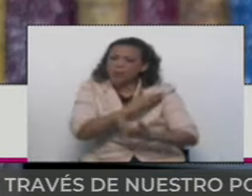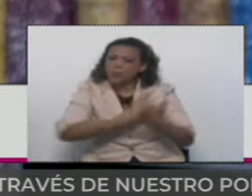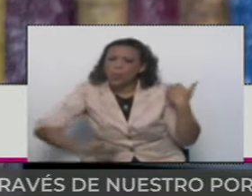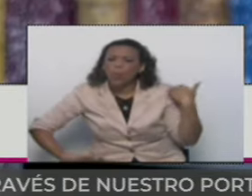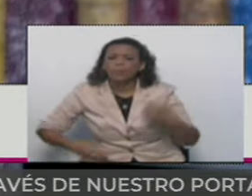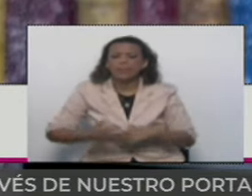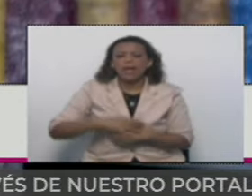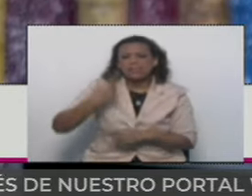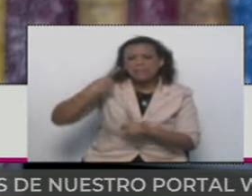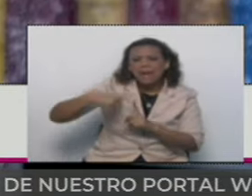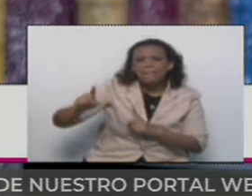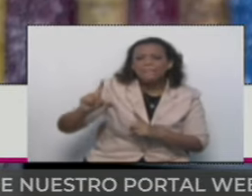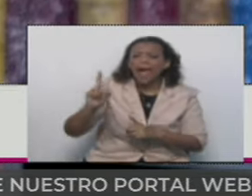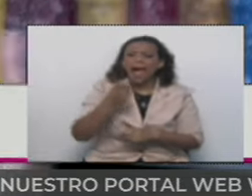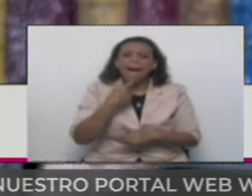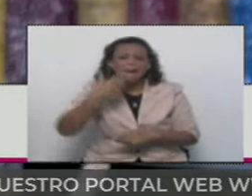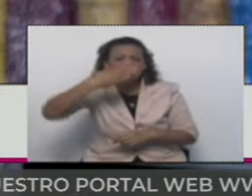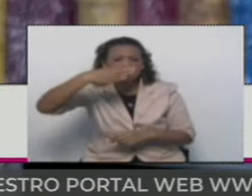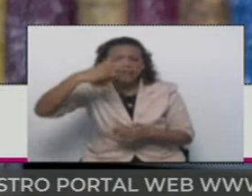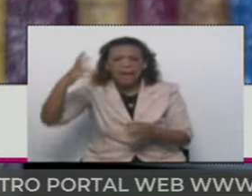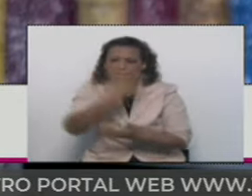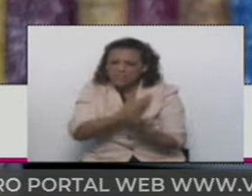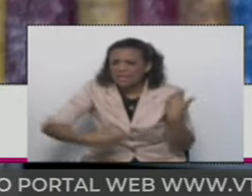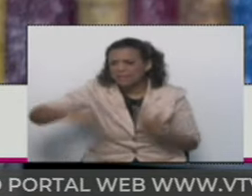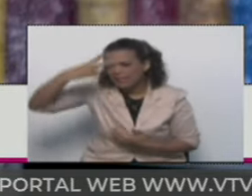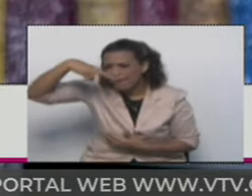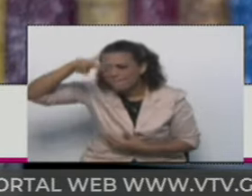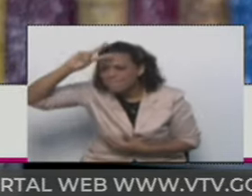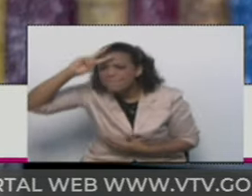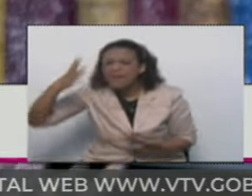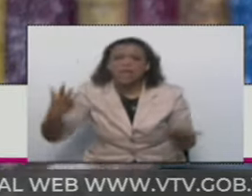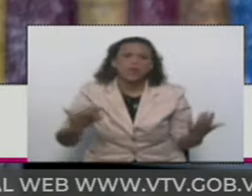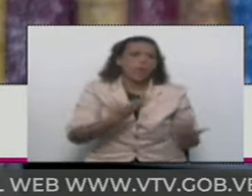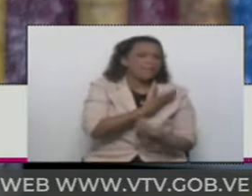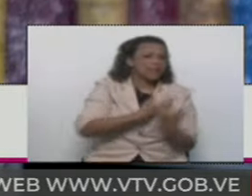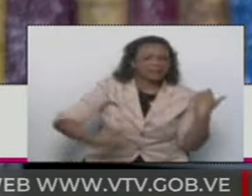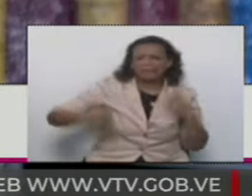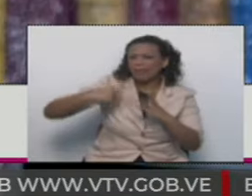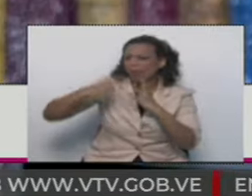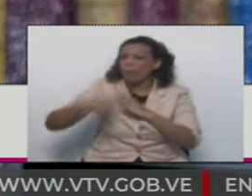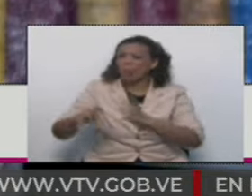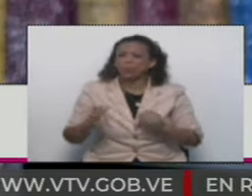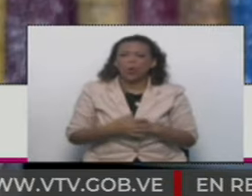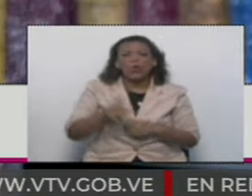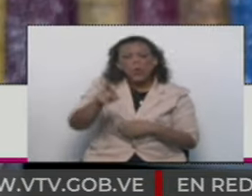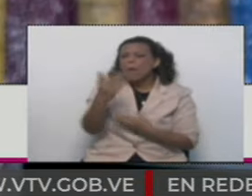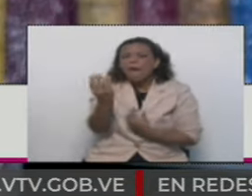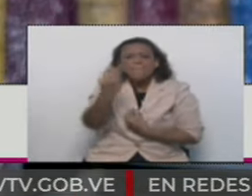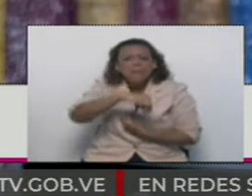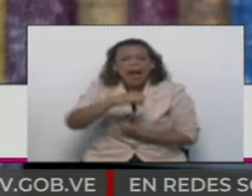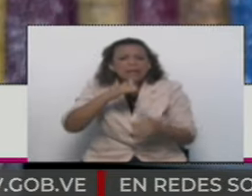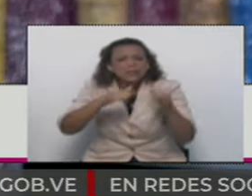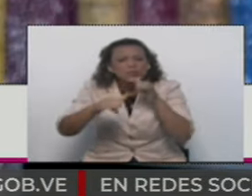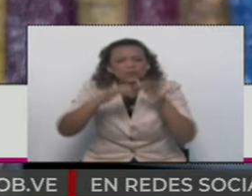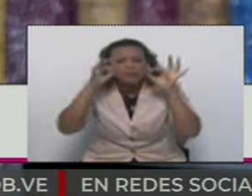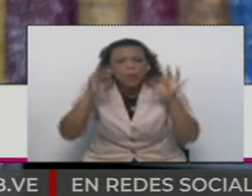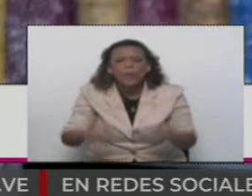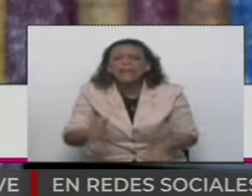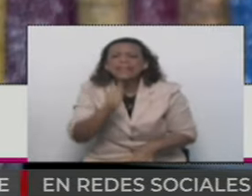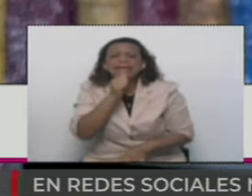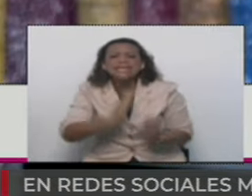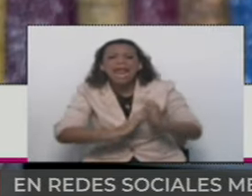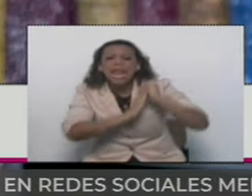también a López Obrador en México. Usted ha dado declaraciones al respecto. ¿Qué más se sabe de este tema de Pegasus? ¿En manos de quién